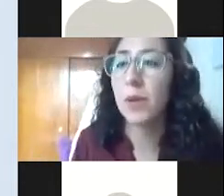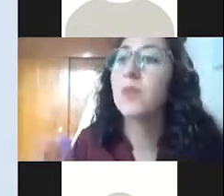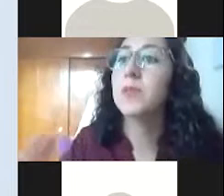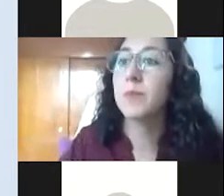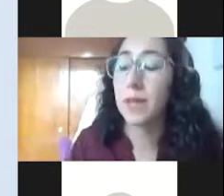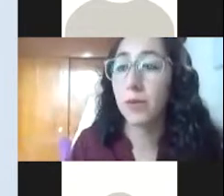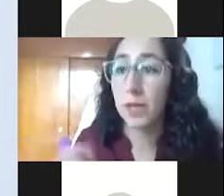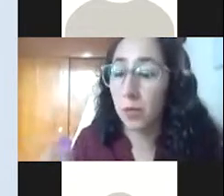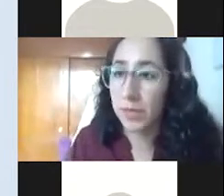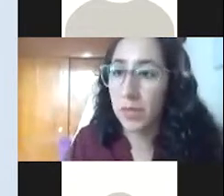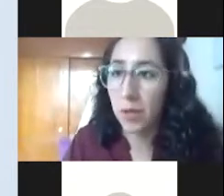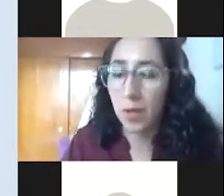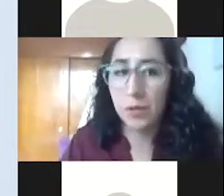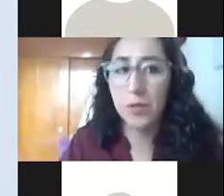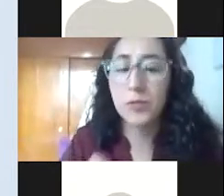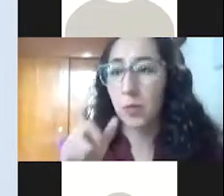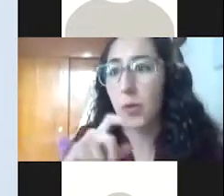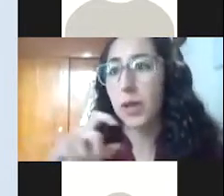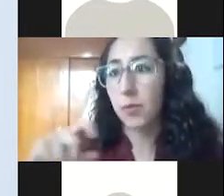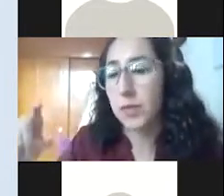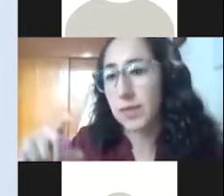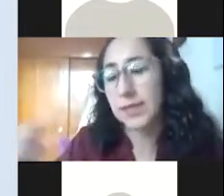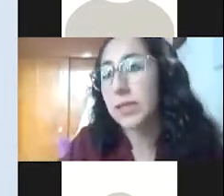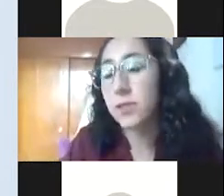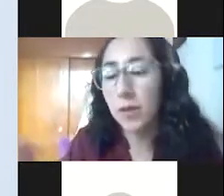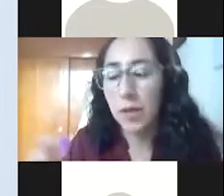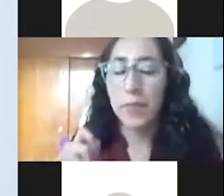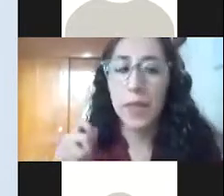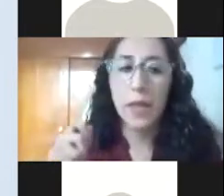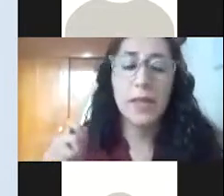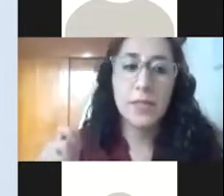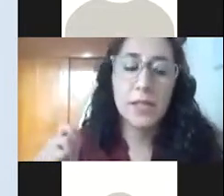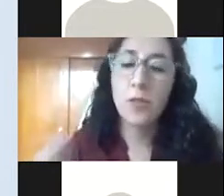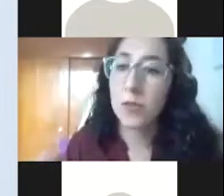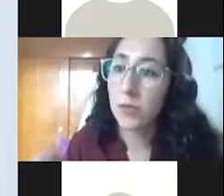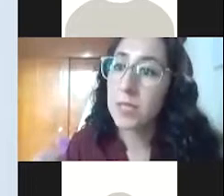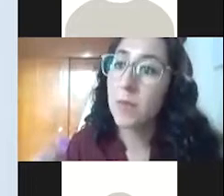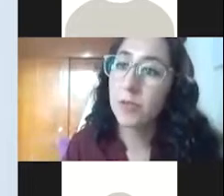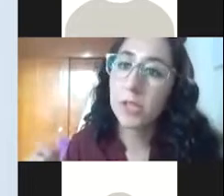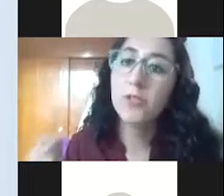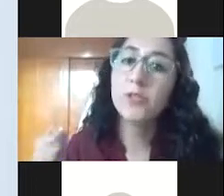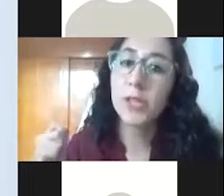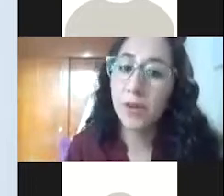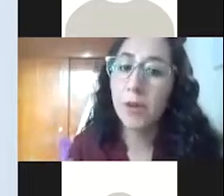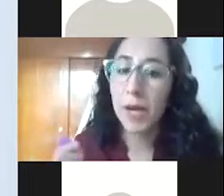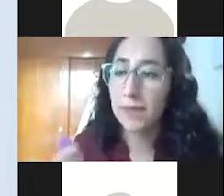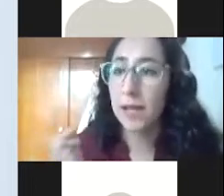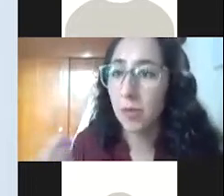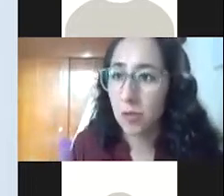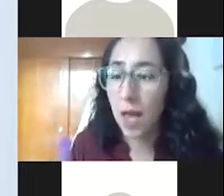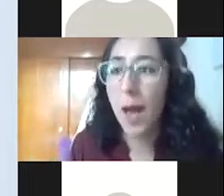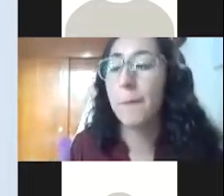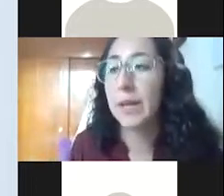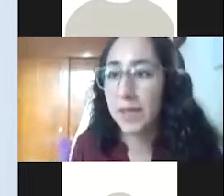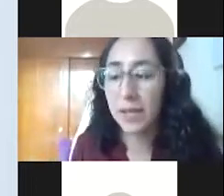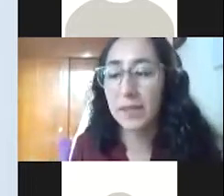la podemos empezar con el objetivo, ¿no? O sea, lo ponemos en texto de decir, no, pues con este proyecto yo quiero lograr tal